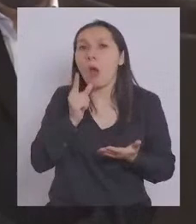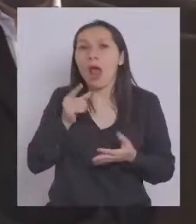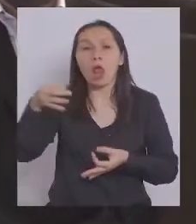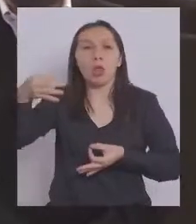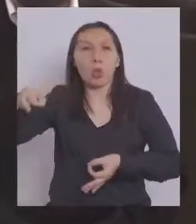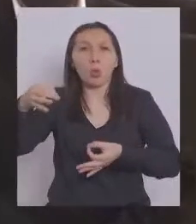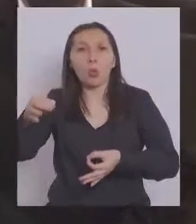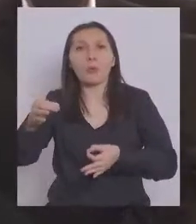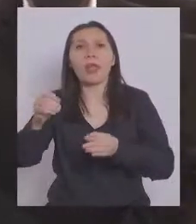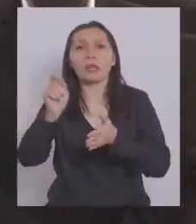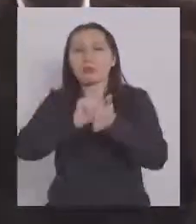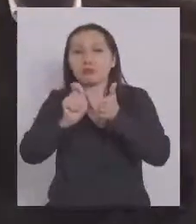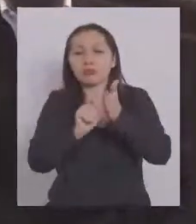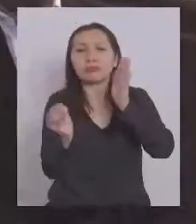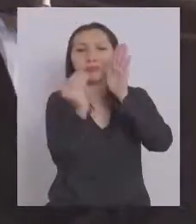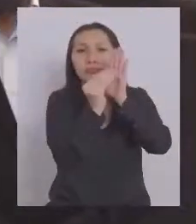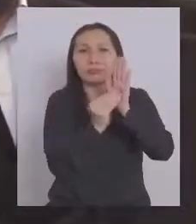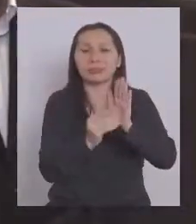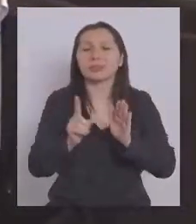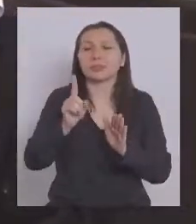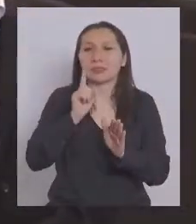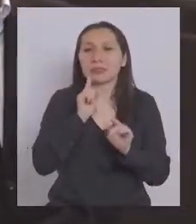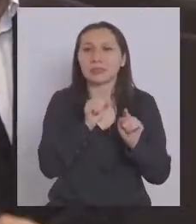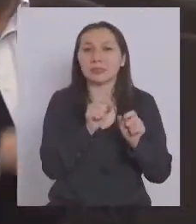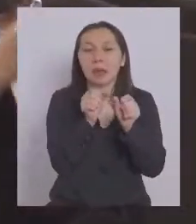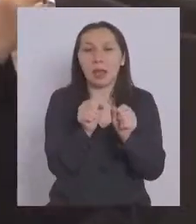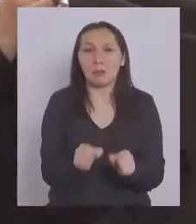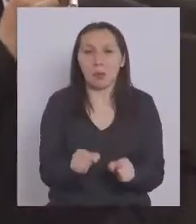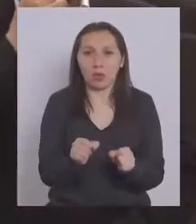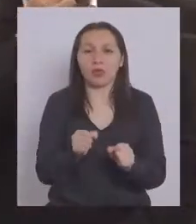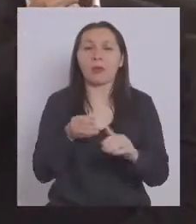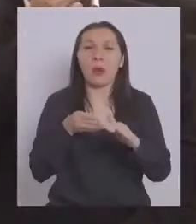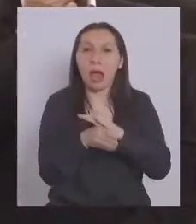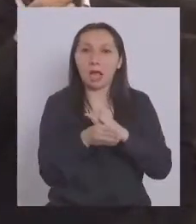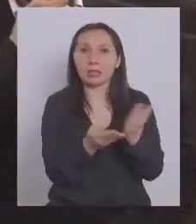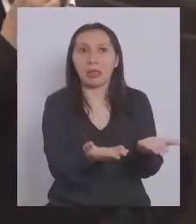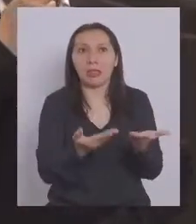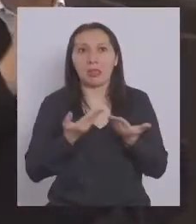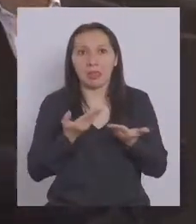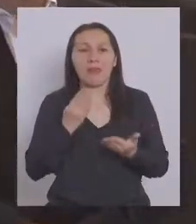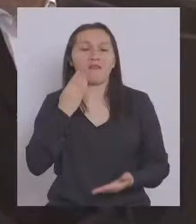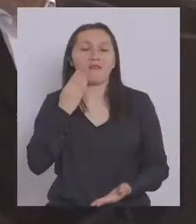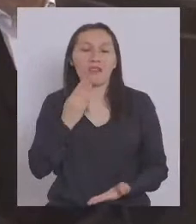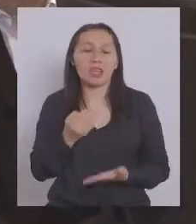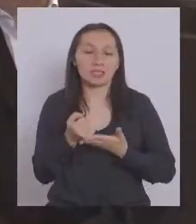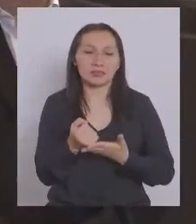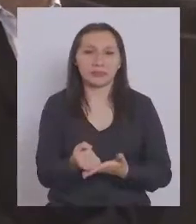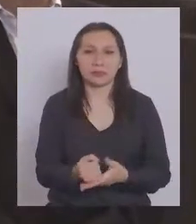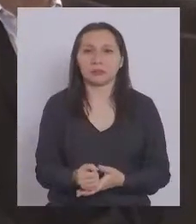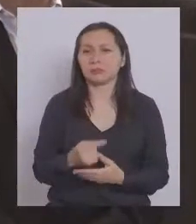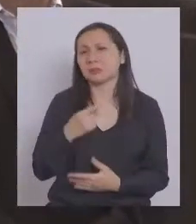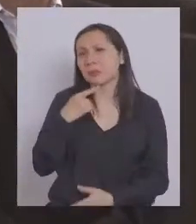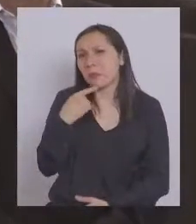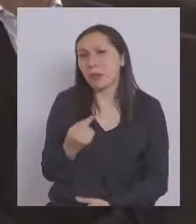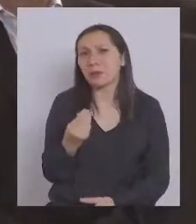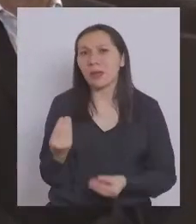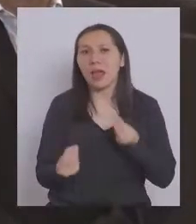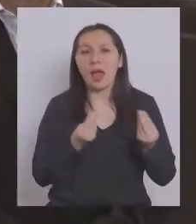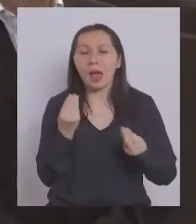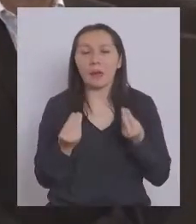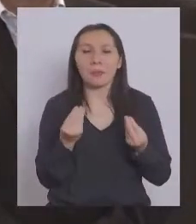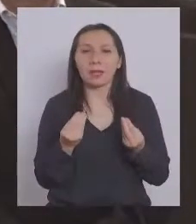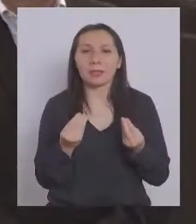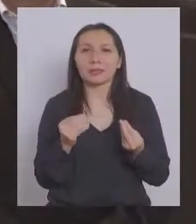de documentos y registros en los que tienen que estar para poder tener acceso a este beneficio. Y en ese sentido, ¿qué pasa